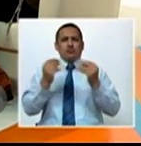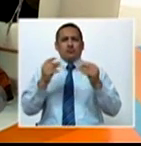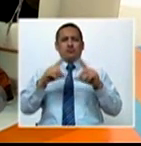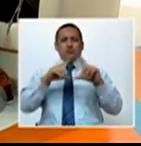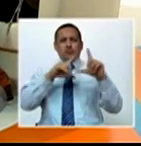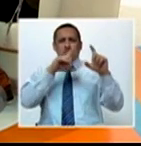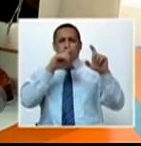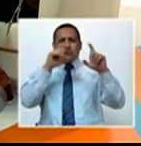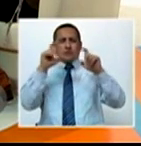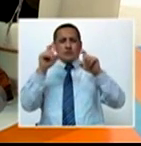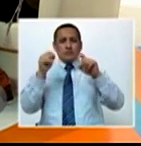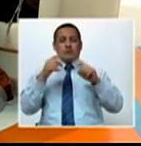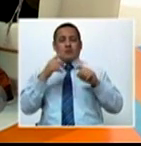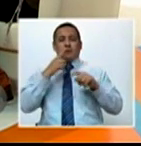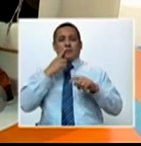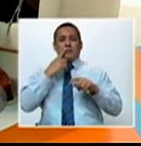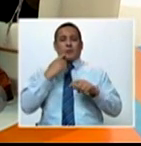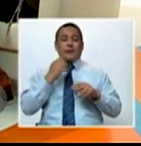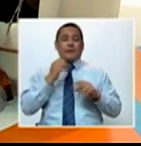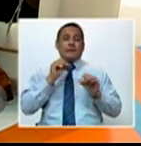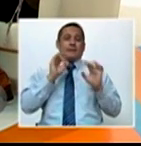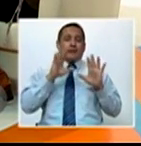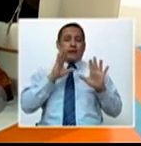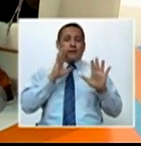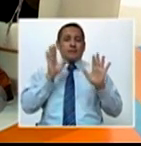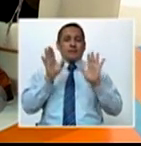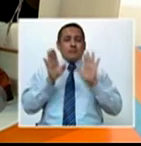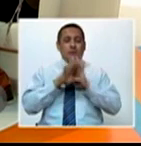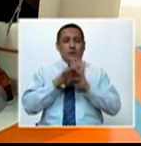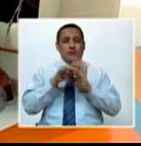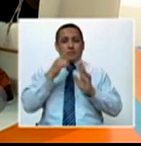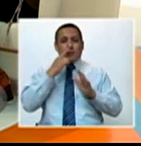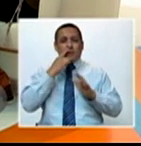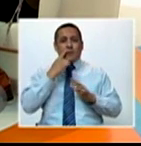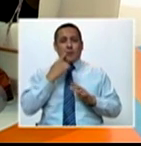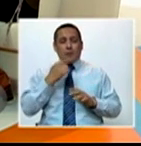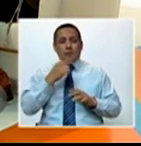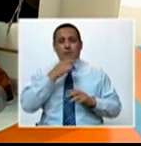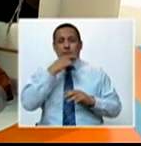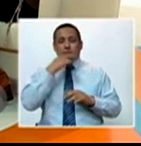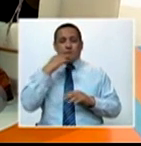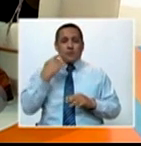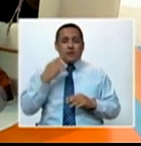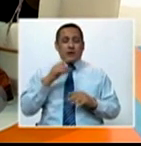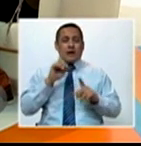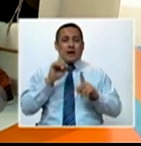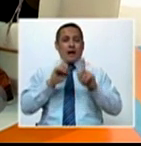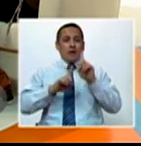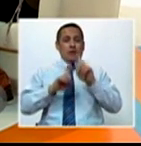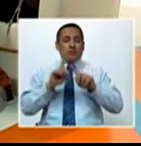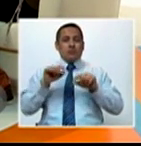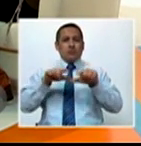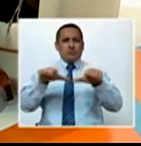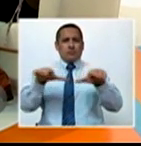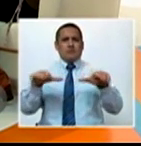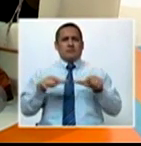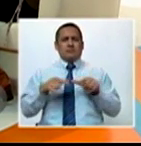posible que tenga que ver eso, porque es un escenario muy especial.